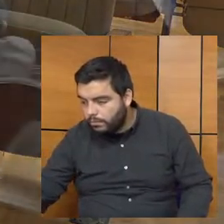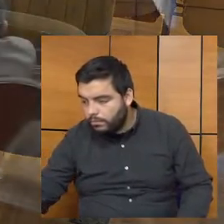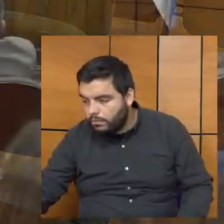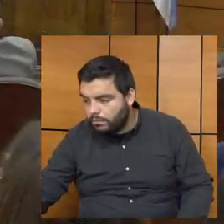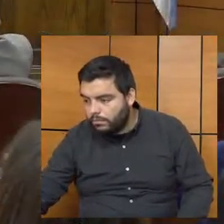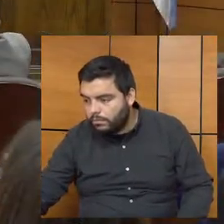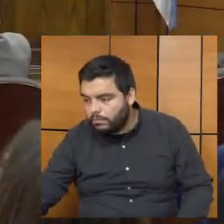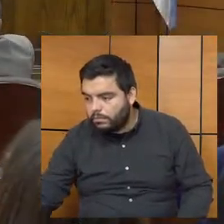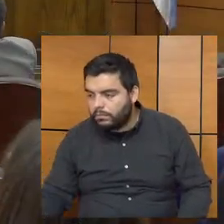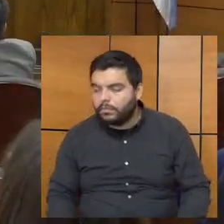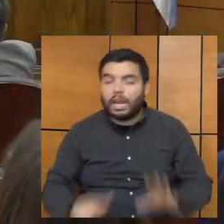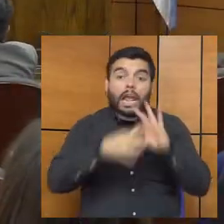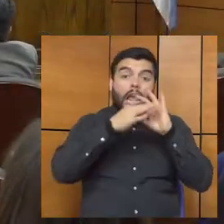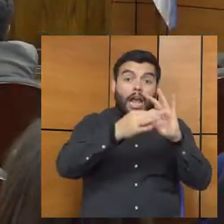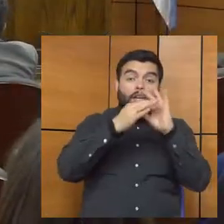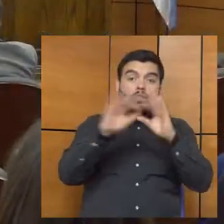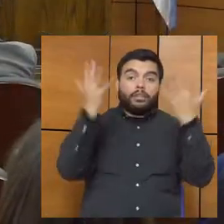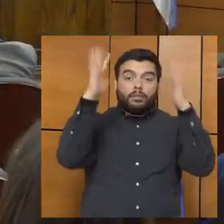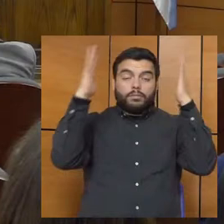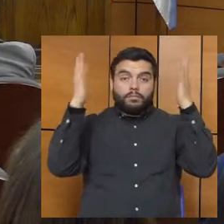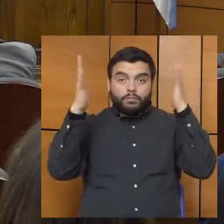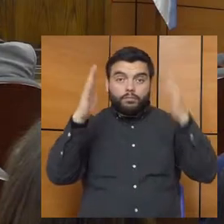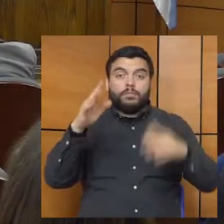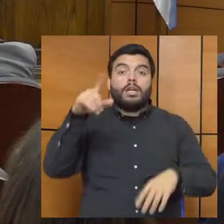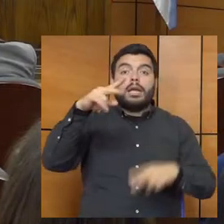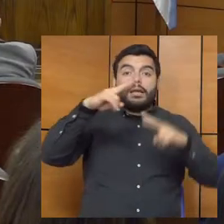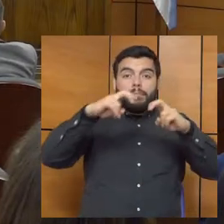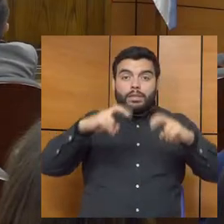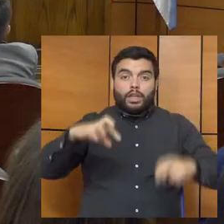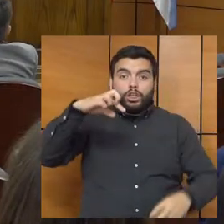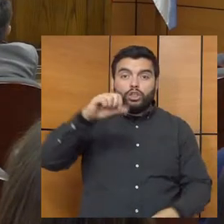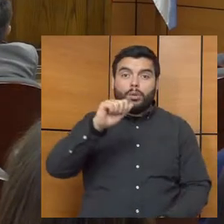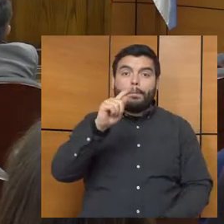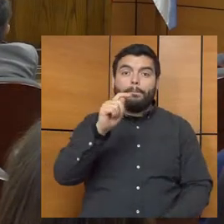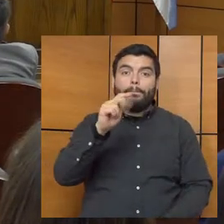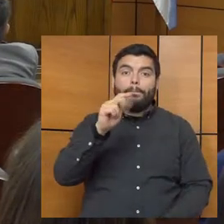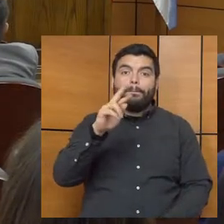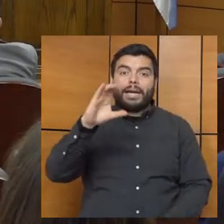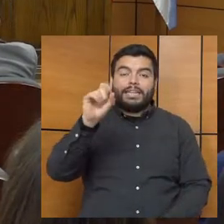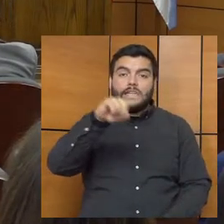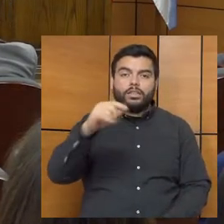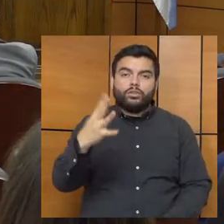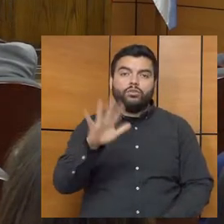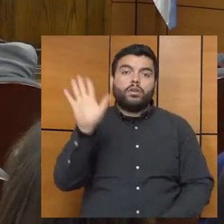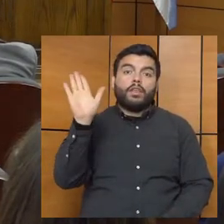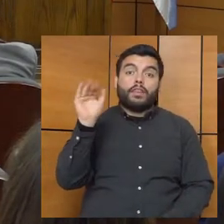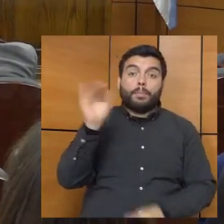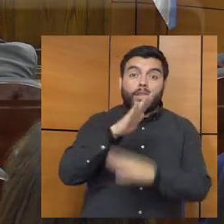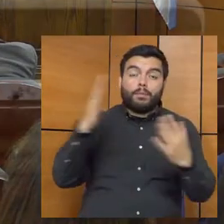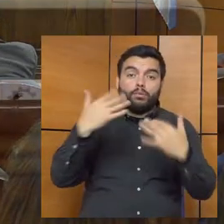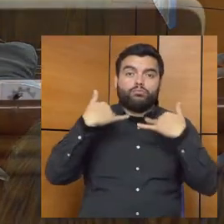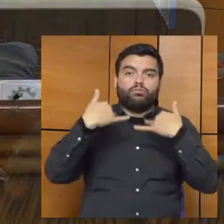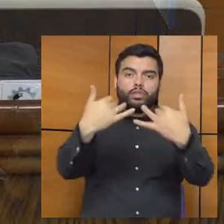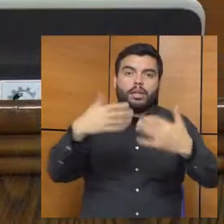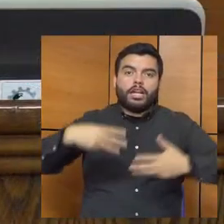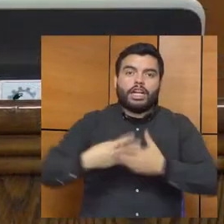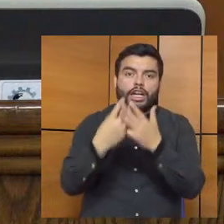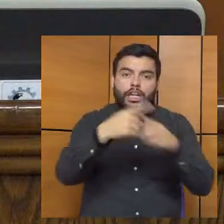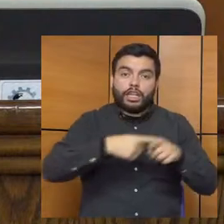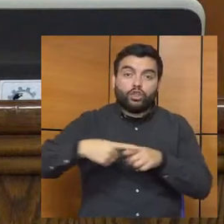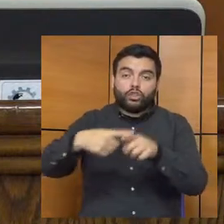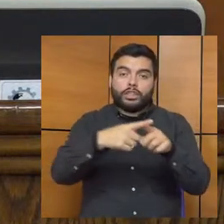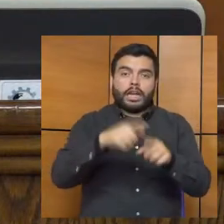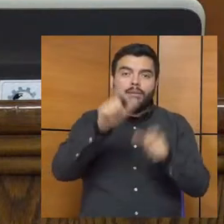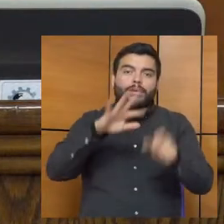Junto con agradecer con este aplauso la notable ponencia del doctor Patricio Ramírez Correa, despedimos el seminario Redes Sociales y Personas Mayores en